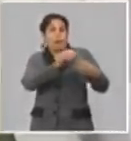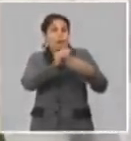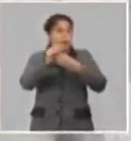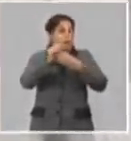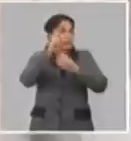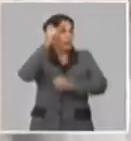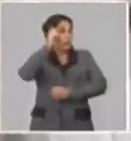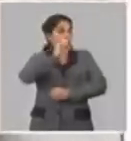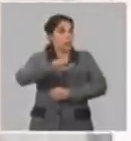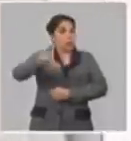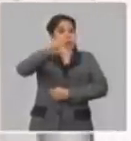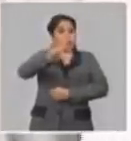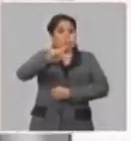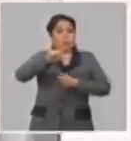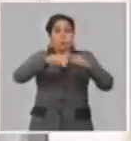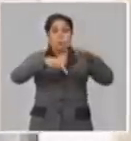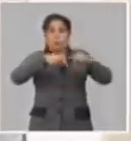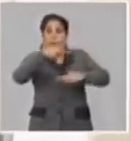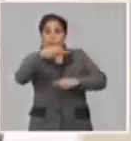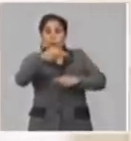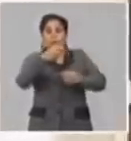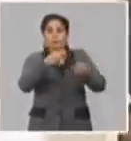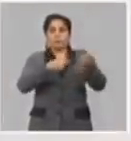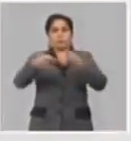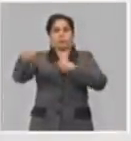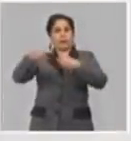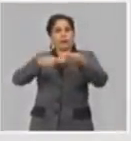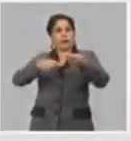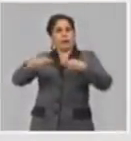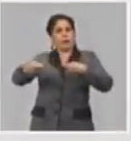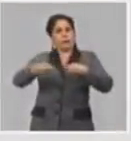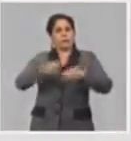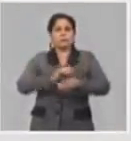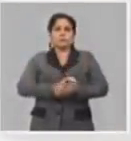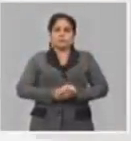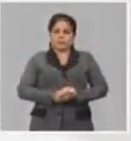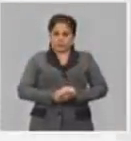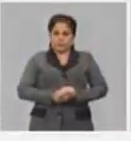socialista sobre el mundo del mercado.